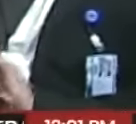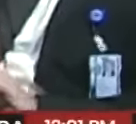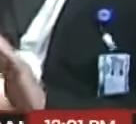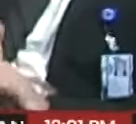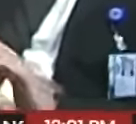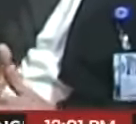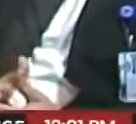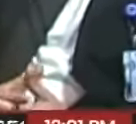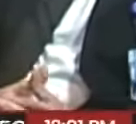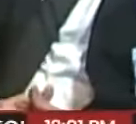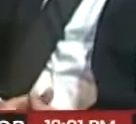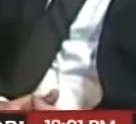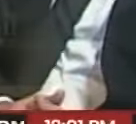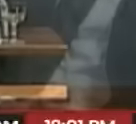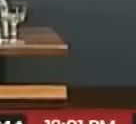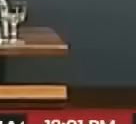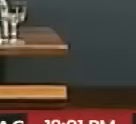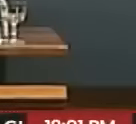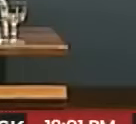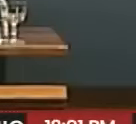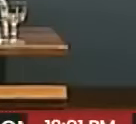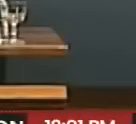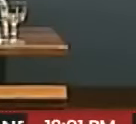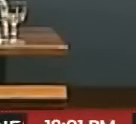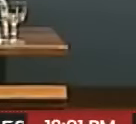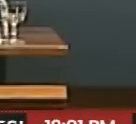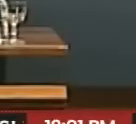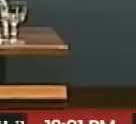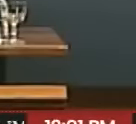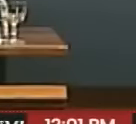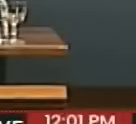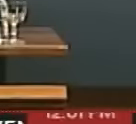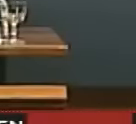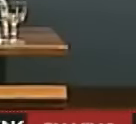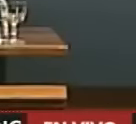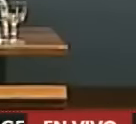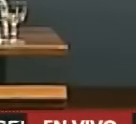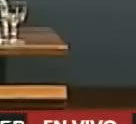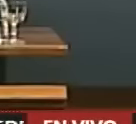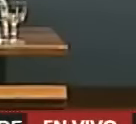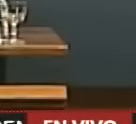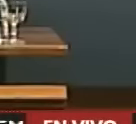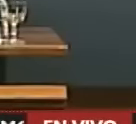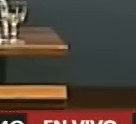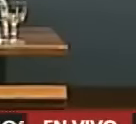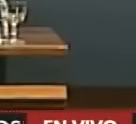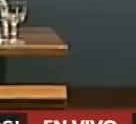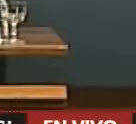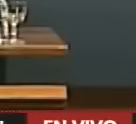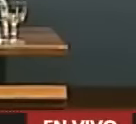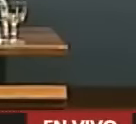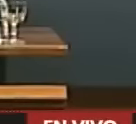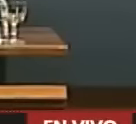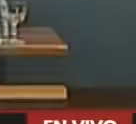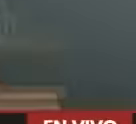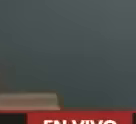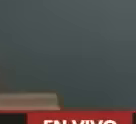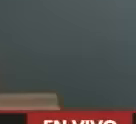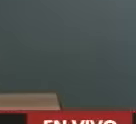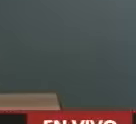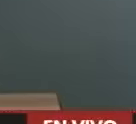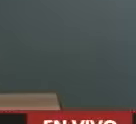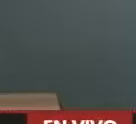Bueno, buenos días a todos y, por supuesto, me sumo